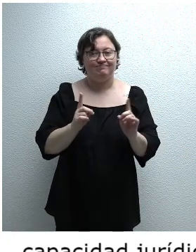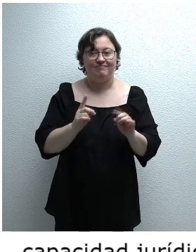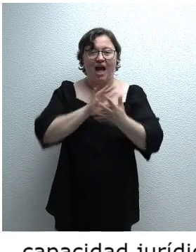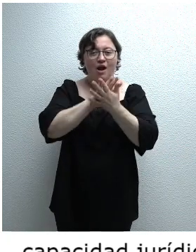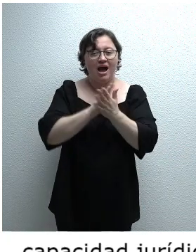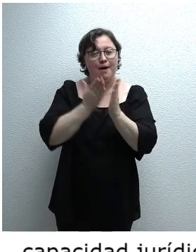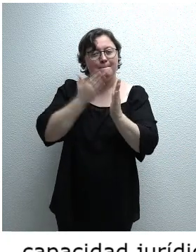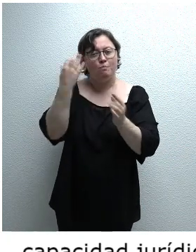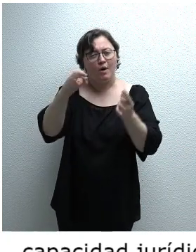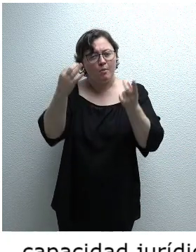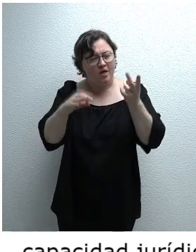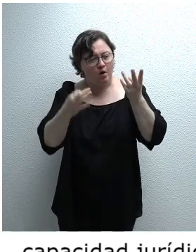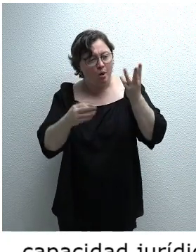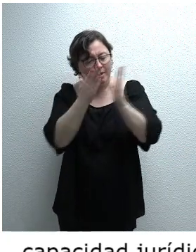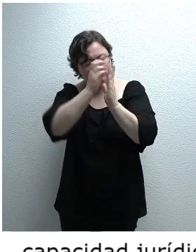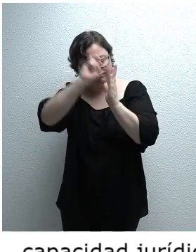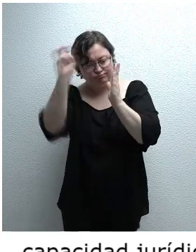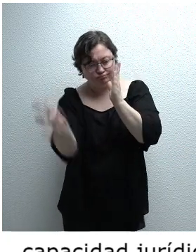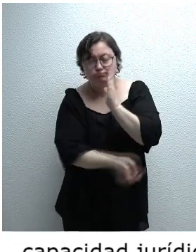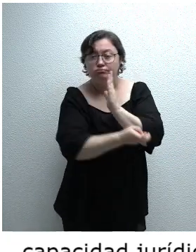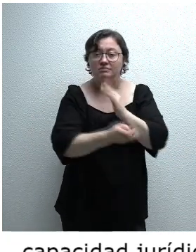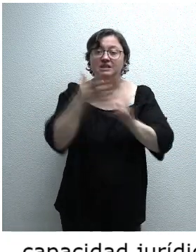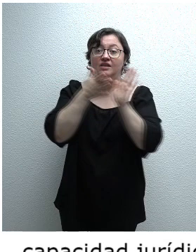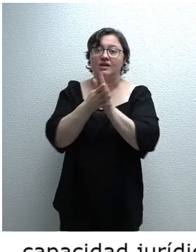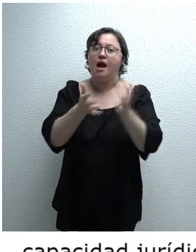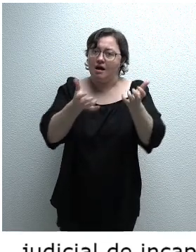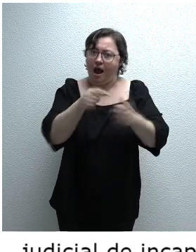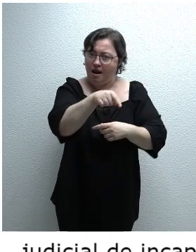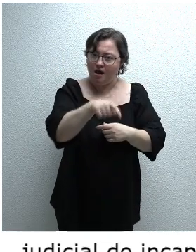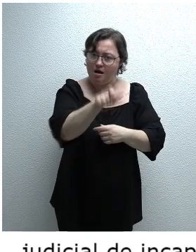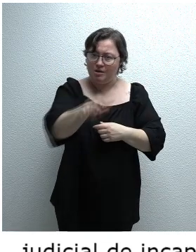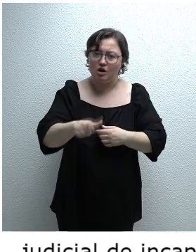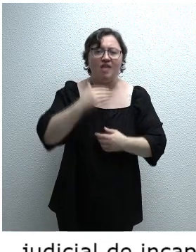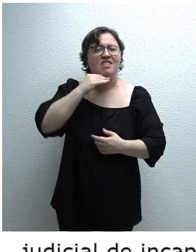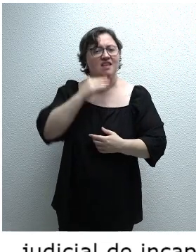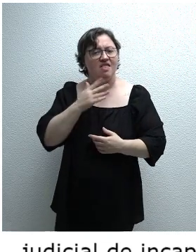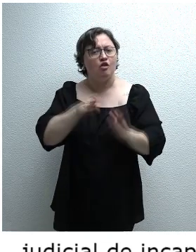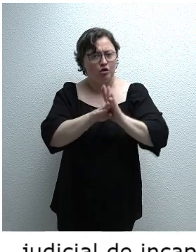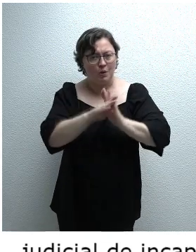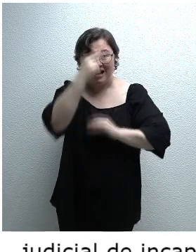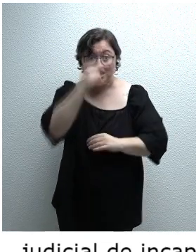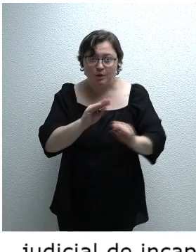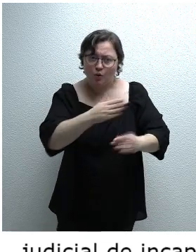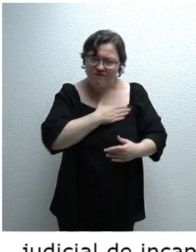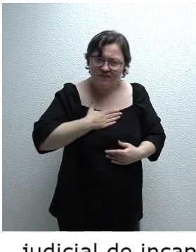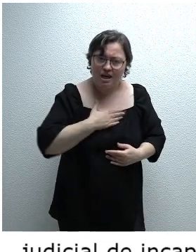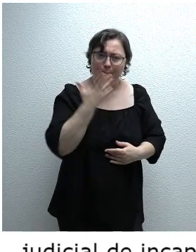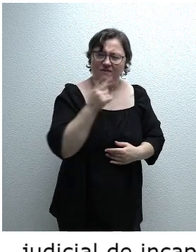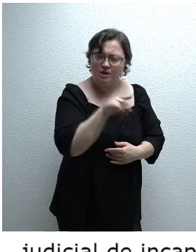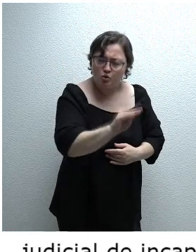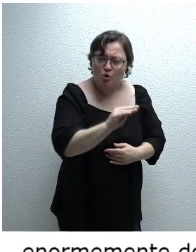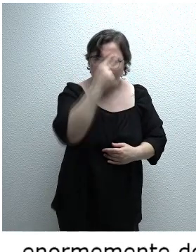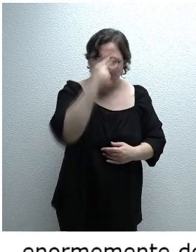elenco de posibilidades enormemente, de una manera más ventajosa para la dignidad y para el respeto a esa voluntad y preferencia de la